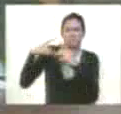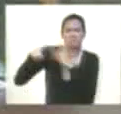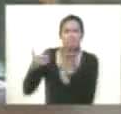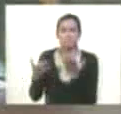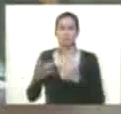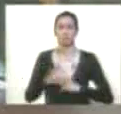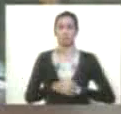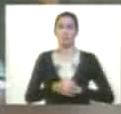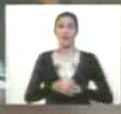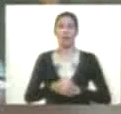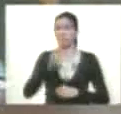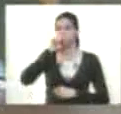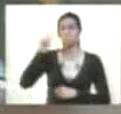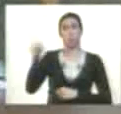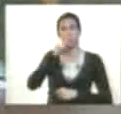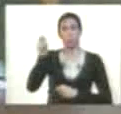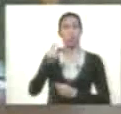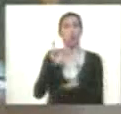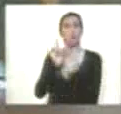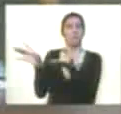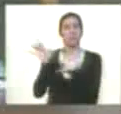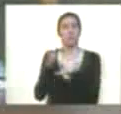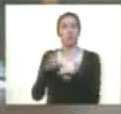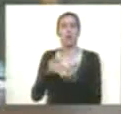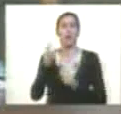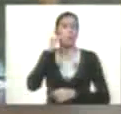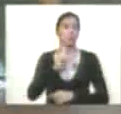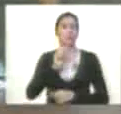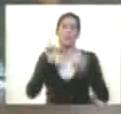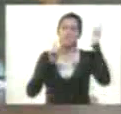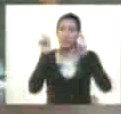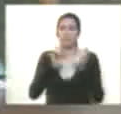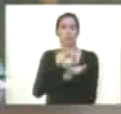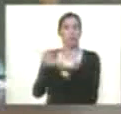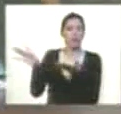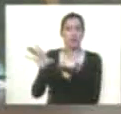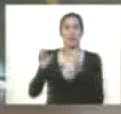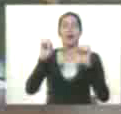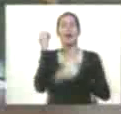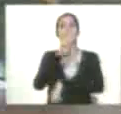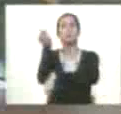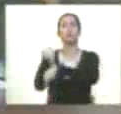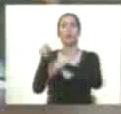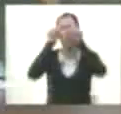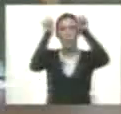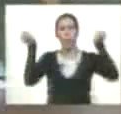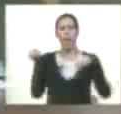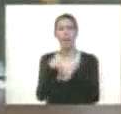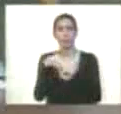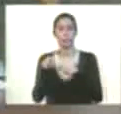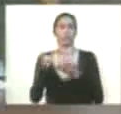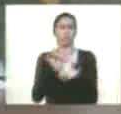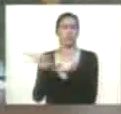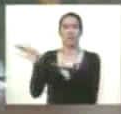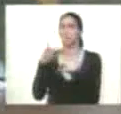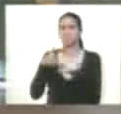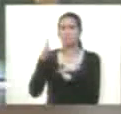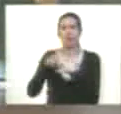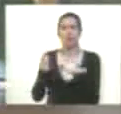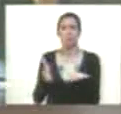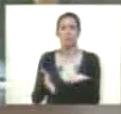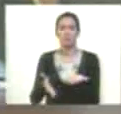Ahorita le dan patadas a Bolívar y expulsan a Bolívar y a Chávez de la Asamblea Nacional, si llegaran a tener el poder central.